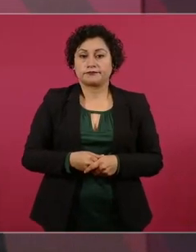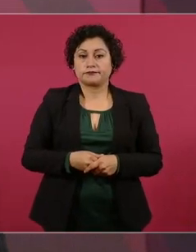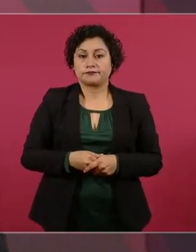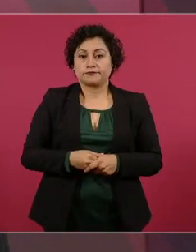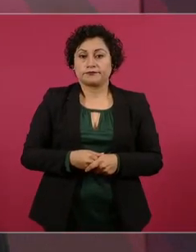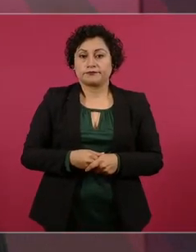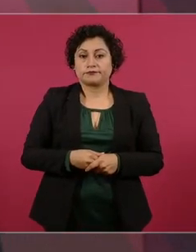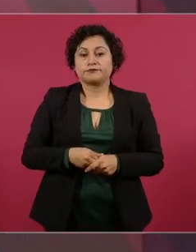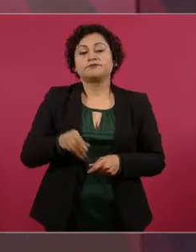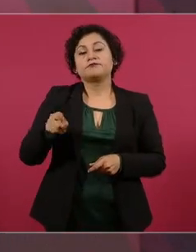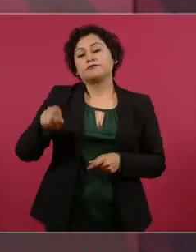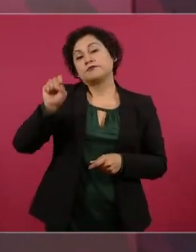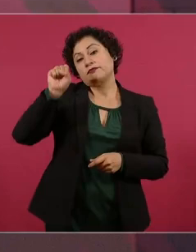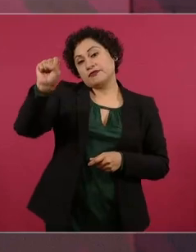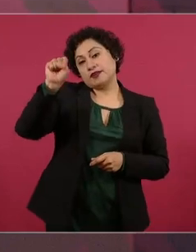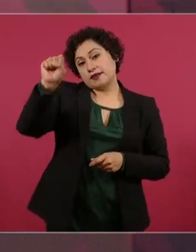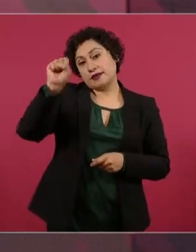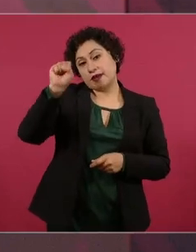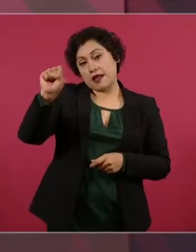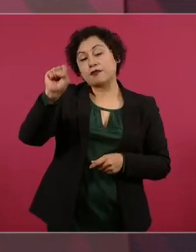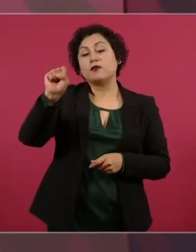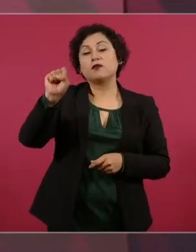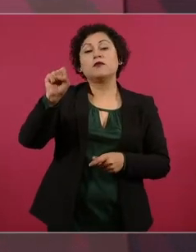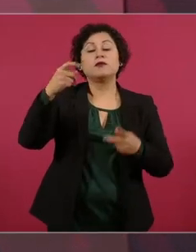Del sindicato de sobrecargos.